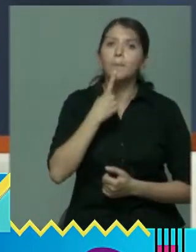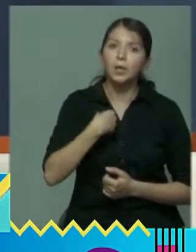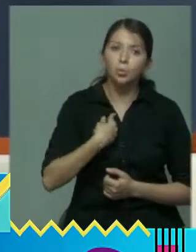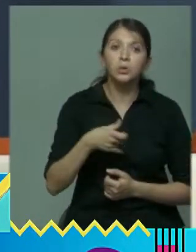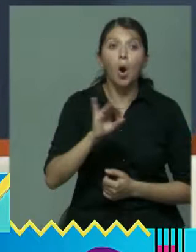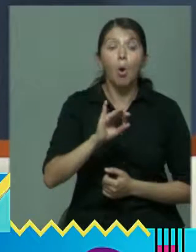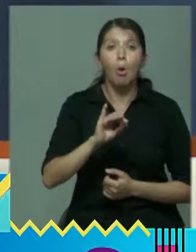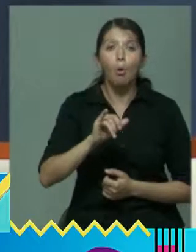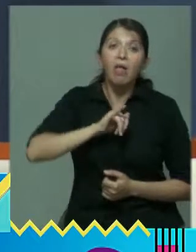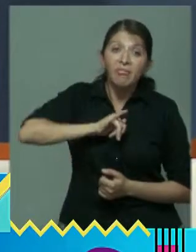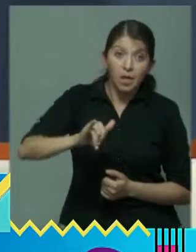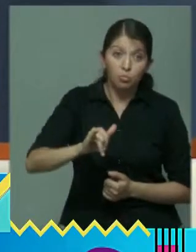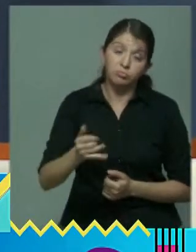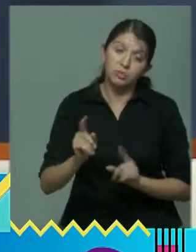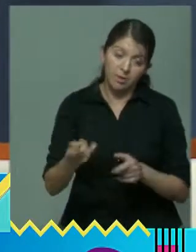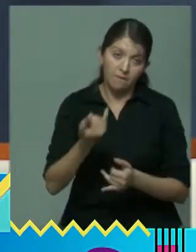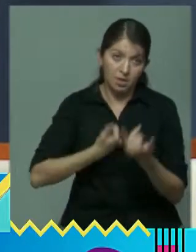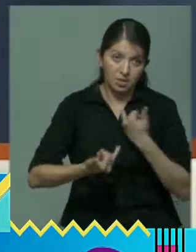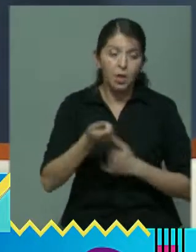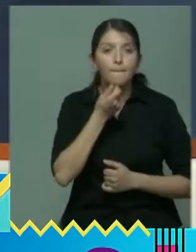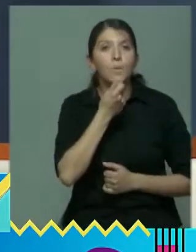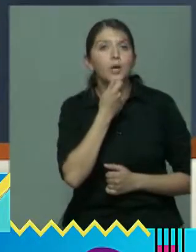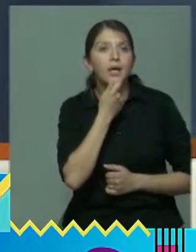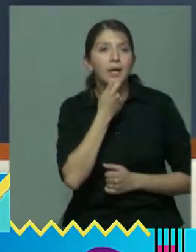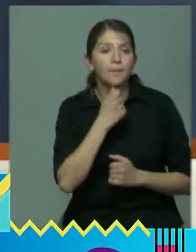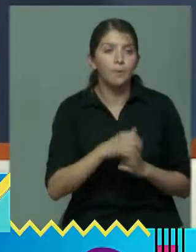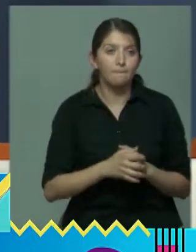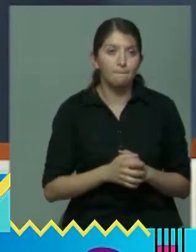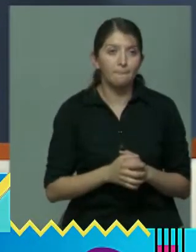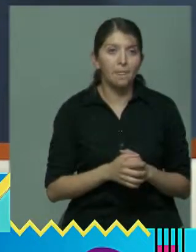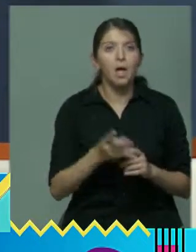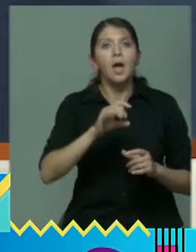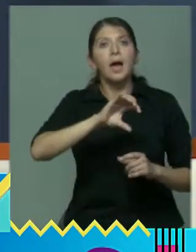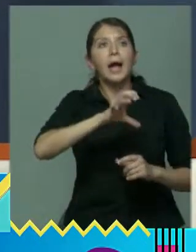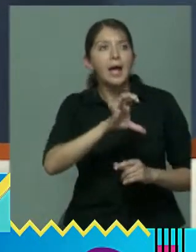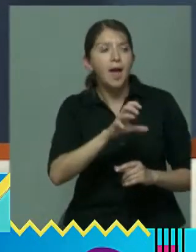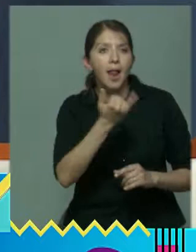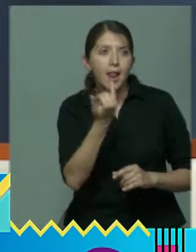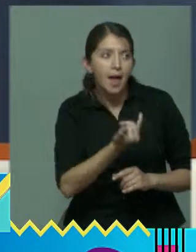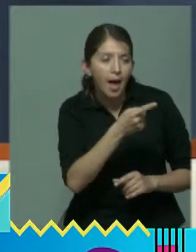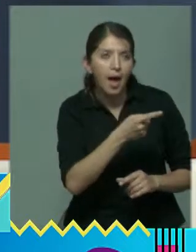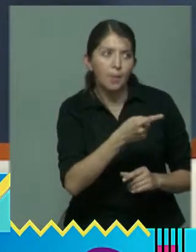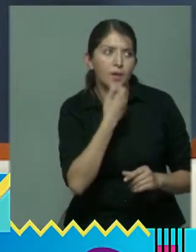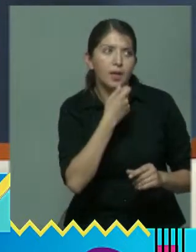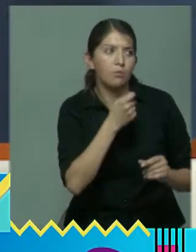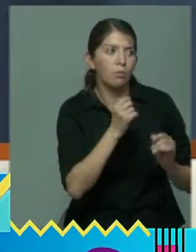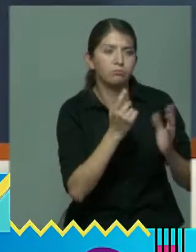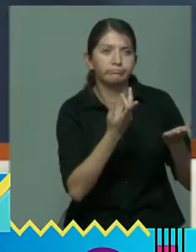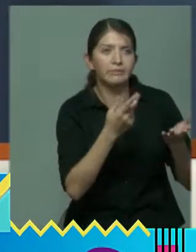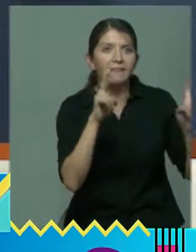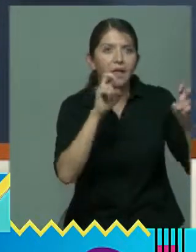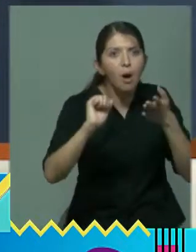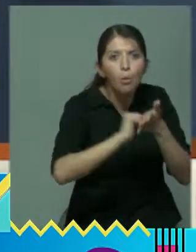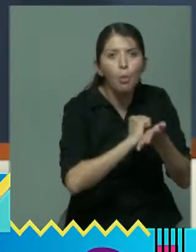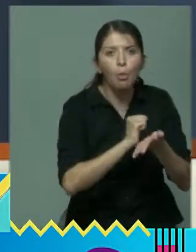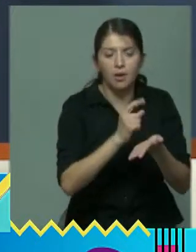ser algún tipo de posible censura en un canal. Y ahí se va viendo, en general, diría, la mayoría de las veces